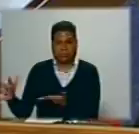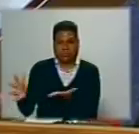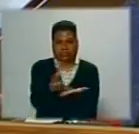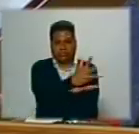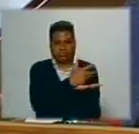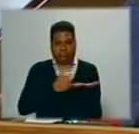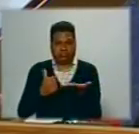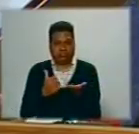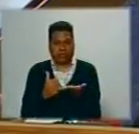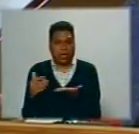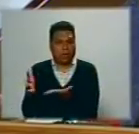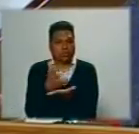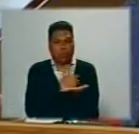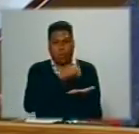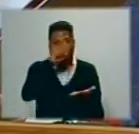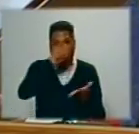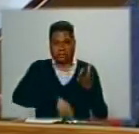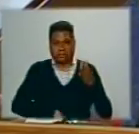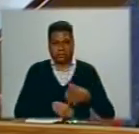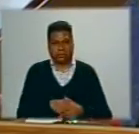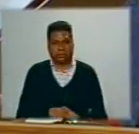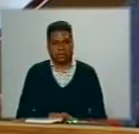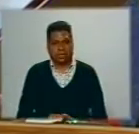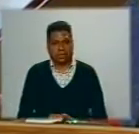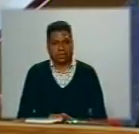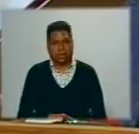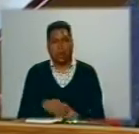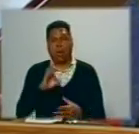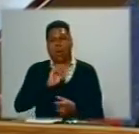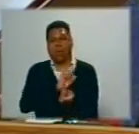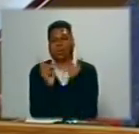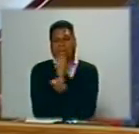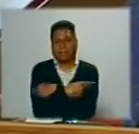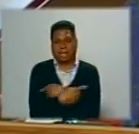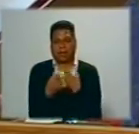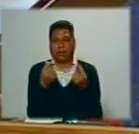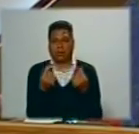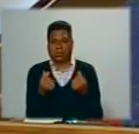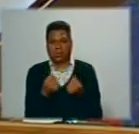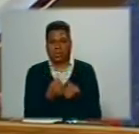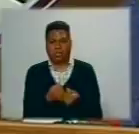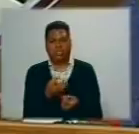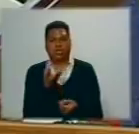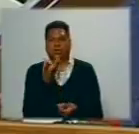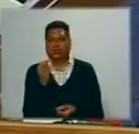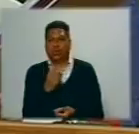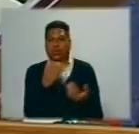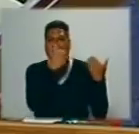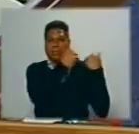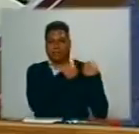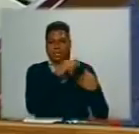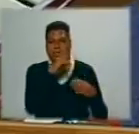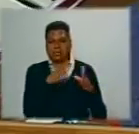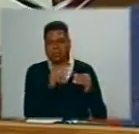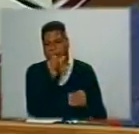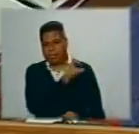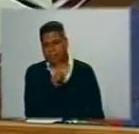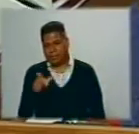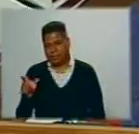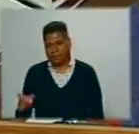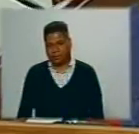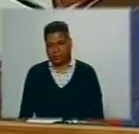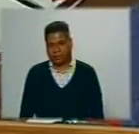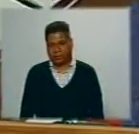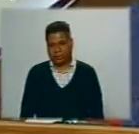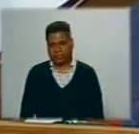retirarlo del lugar donde se encuentre, sustituirlo o reemplazarlo a su costo, sin perjuicio de las responsabilidades civil, penal y